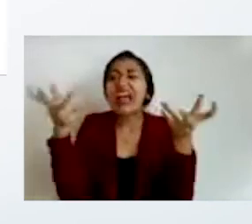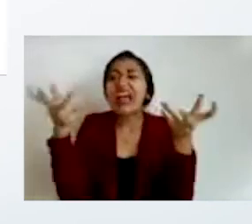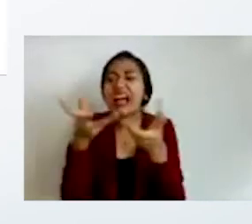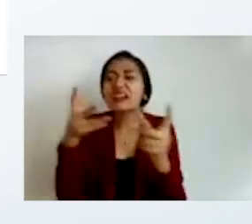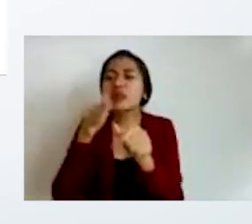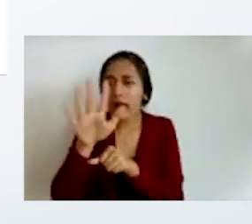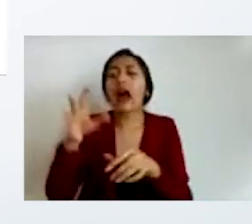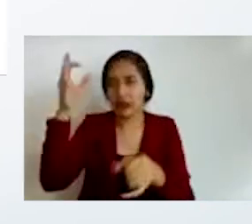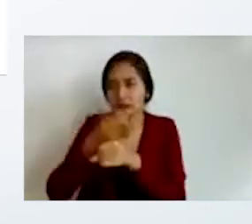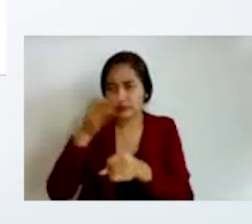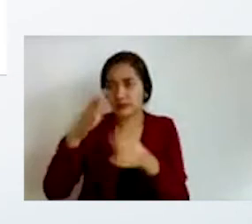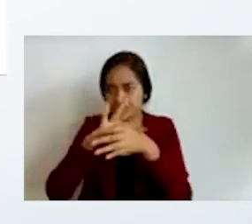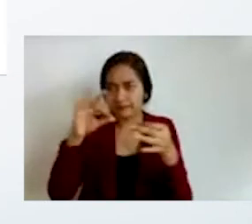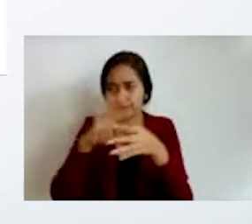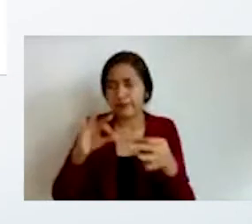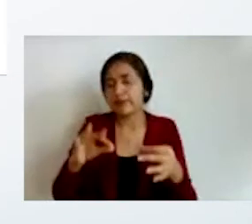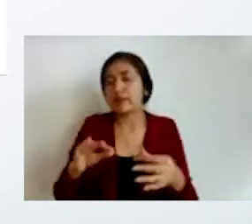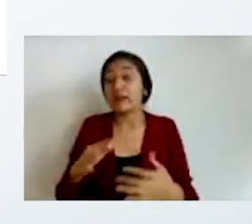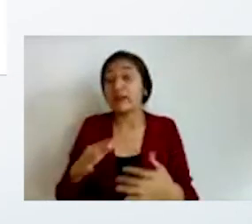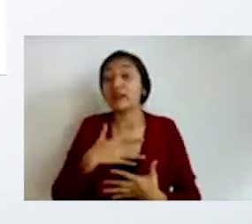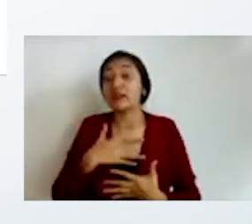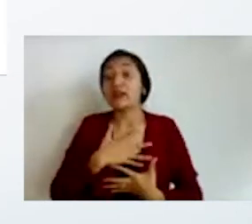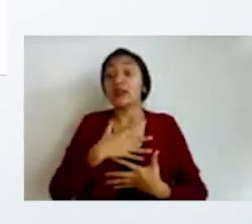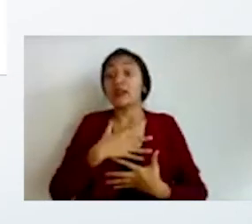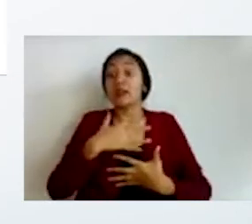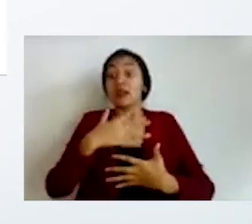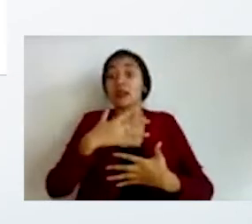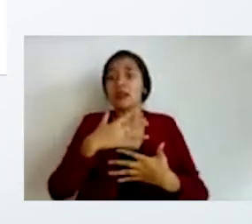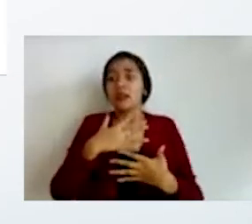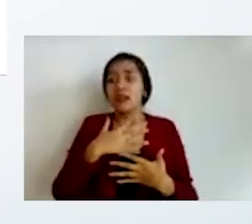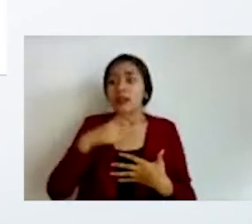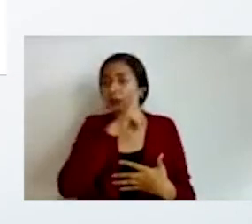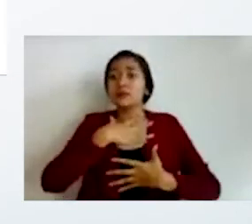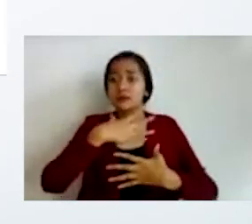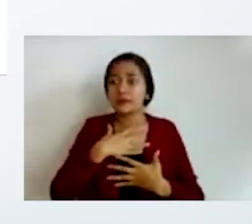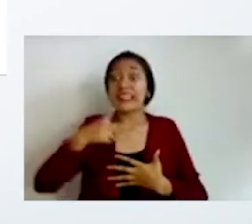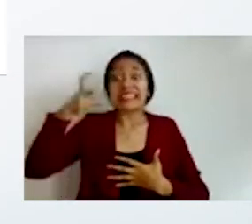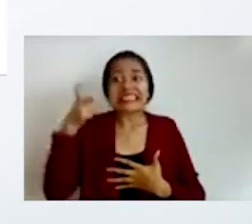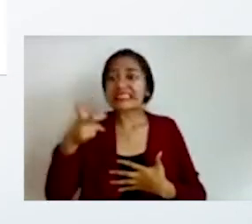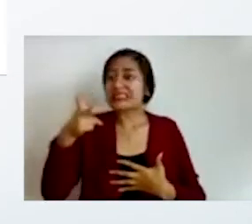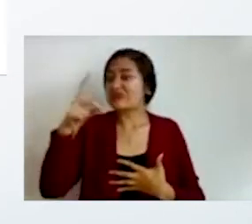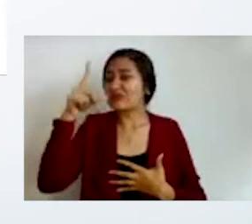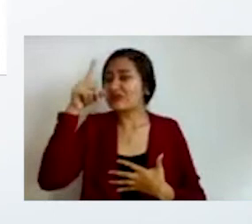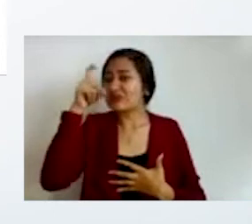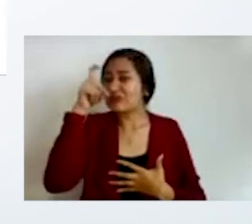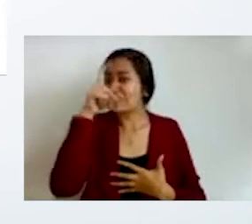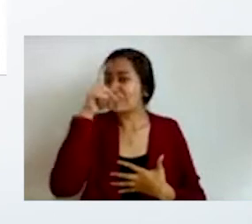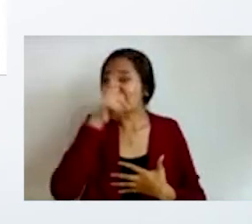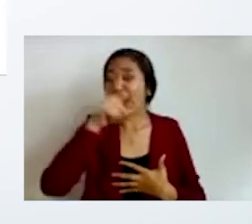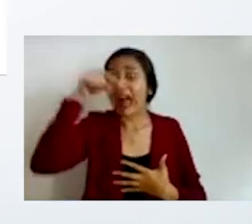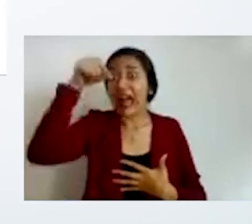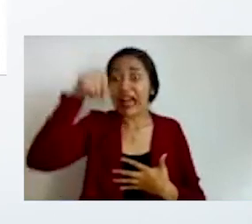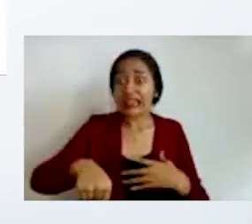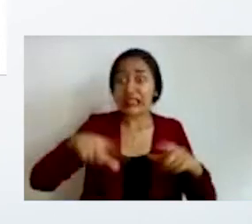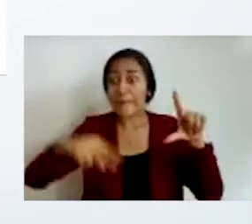la dificultad respiratoria, en mi opinión, vino a complicar el escenario en México porque quiere decir que quienes son